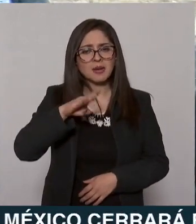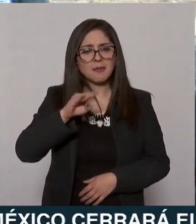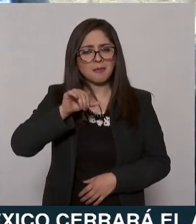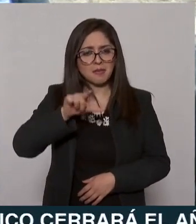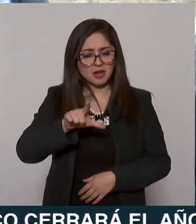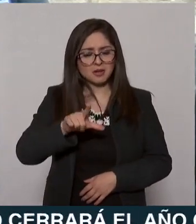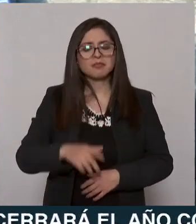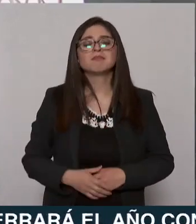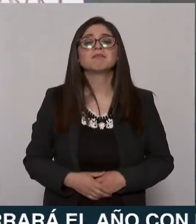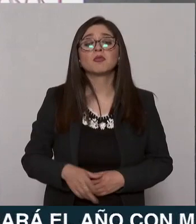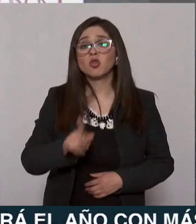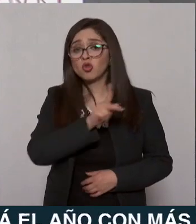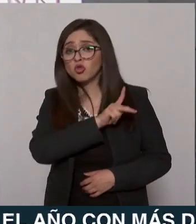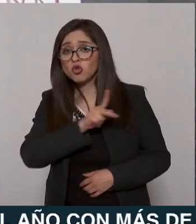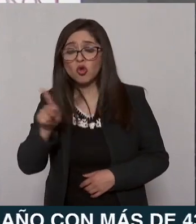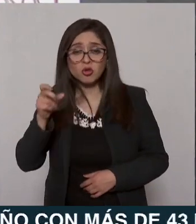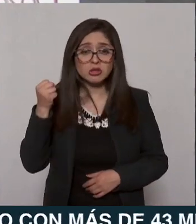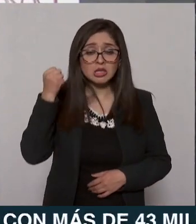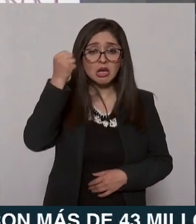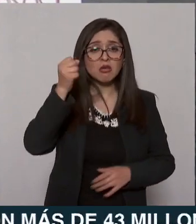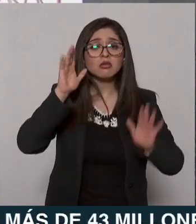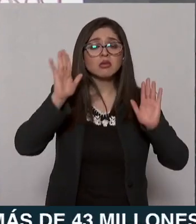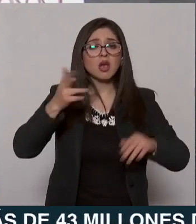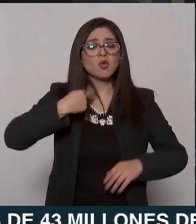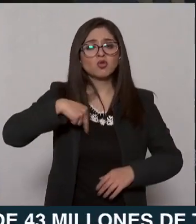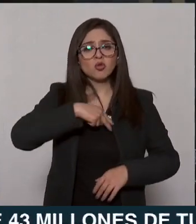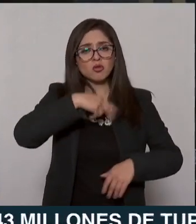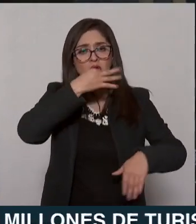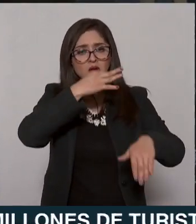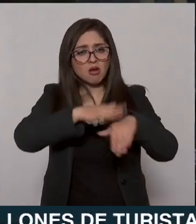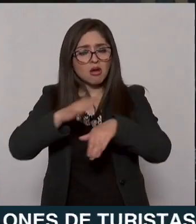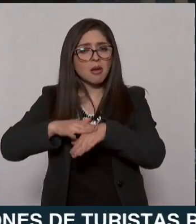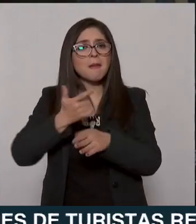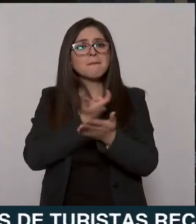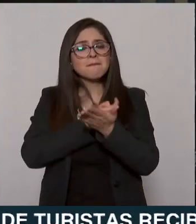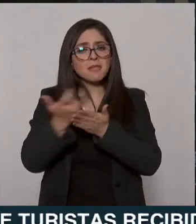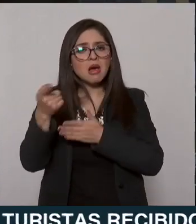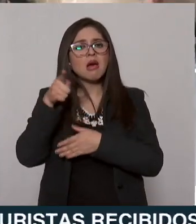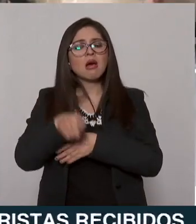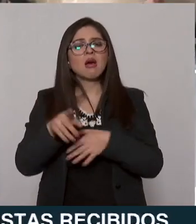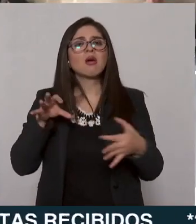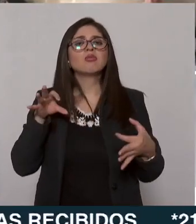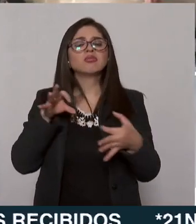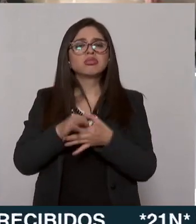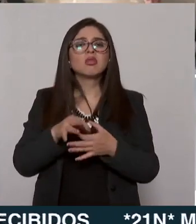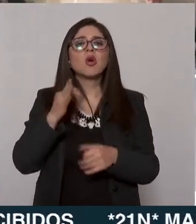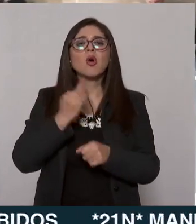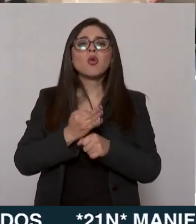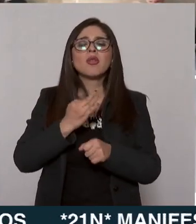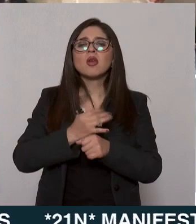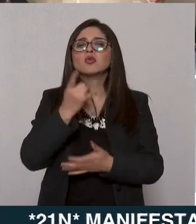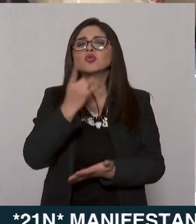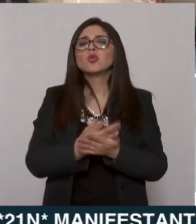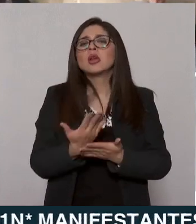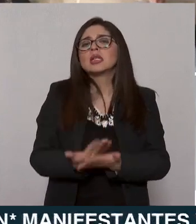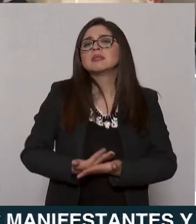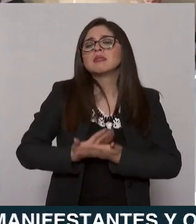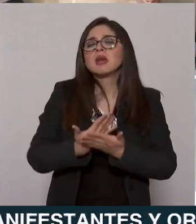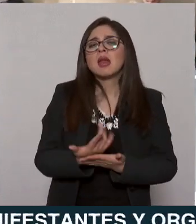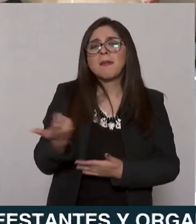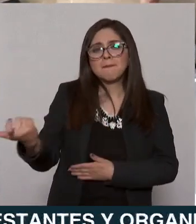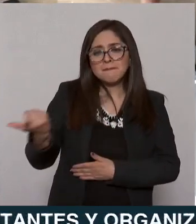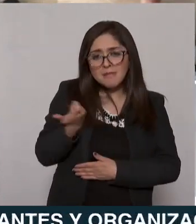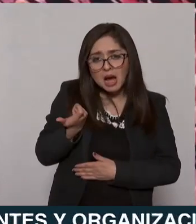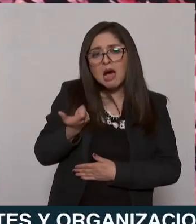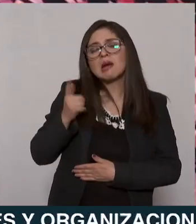comunicados de que ya estaba hechas las cuentas por liquidar y que solamente estábamos esperando el depósito en las